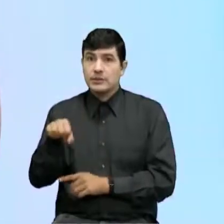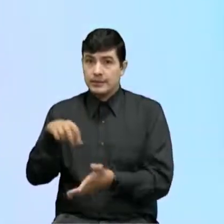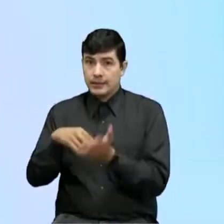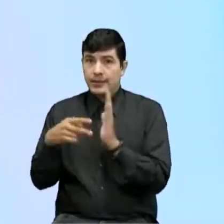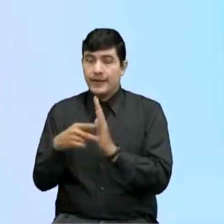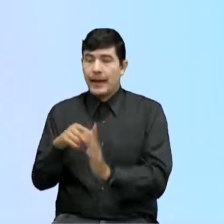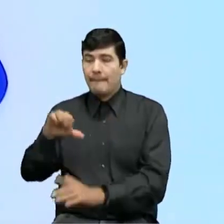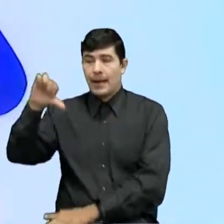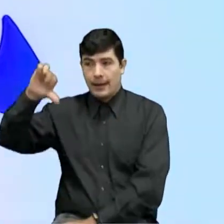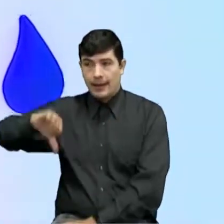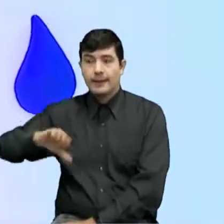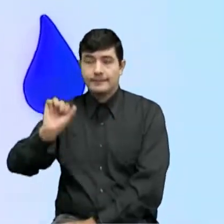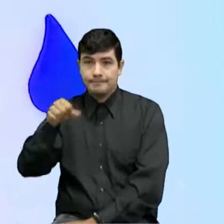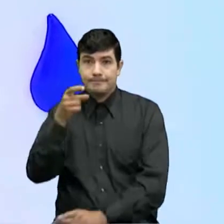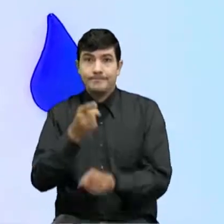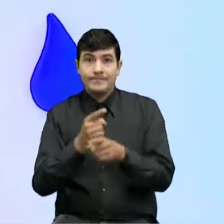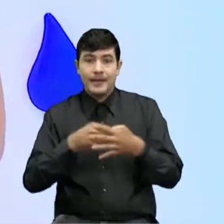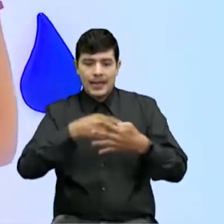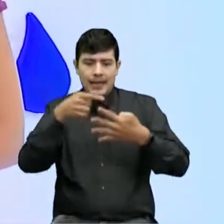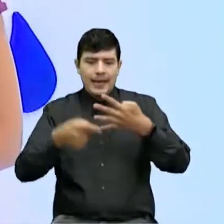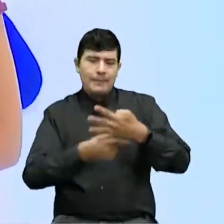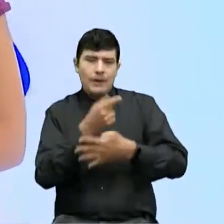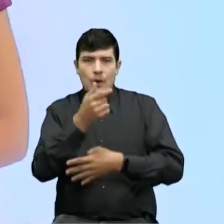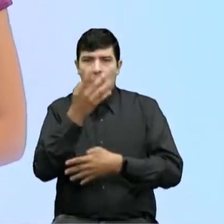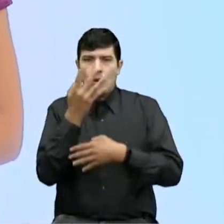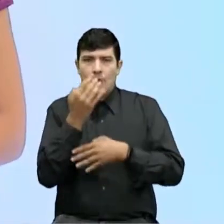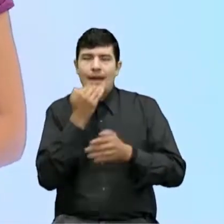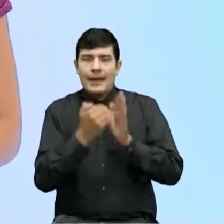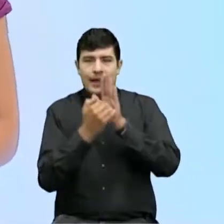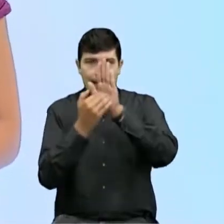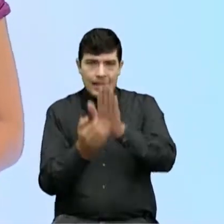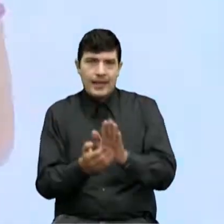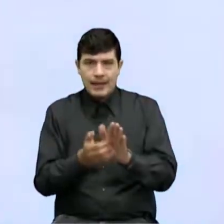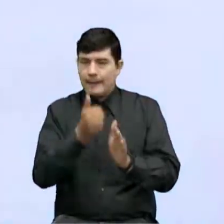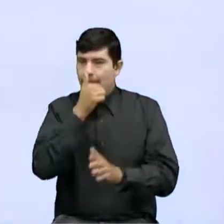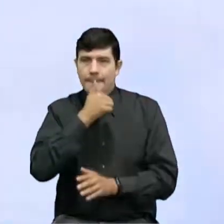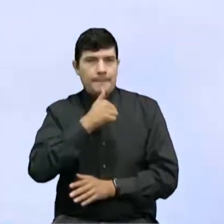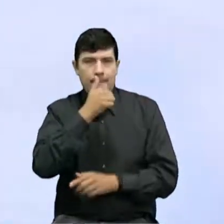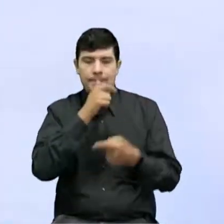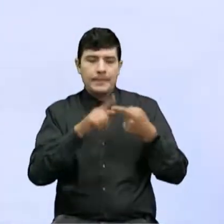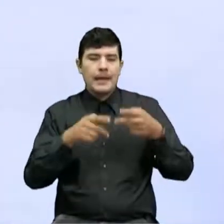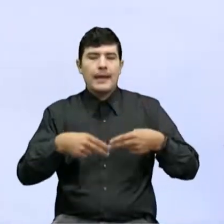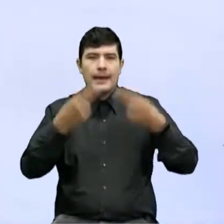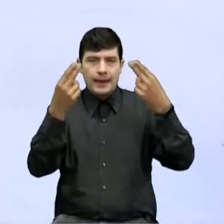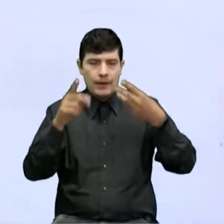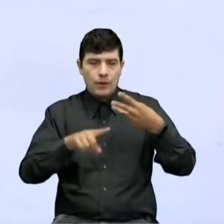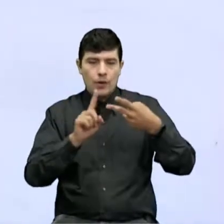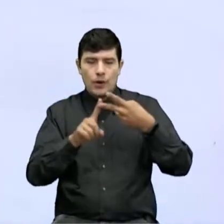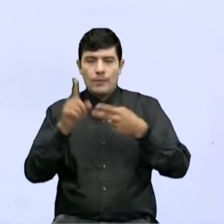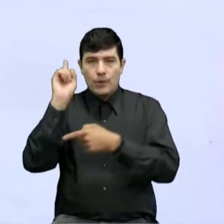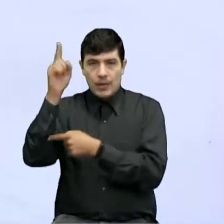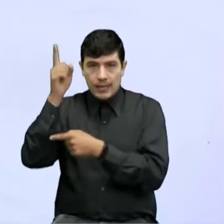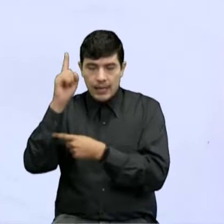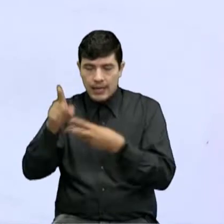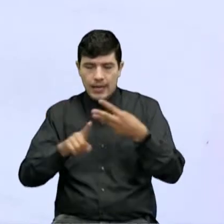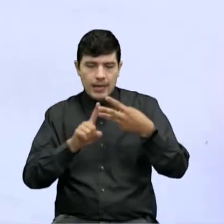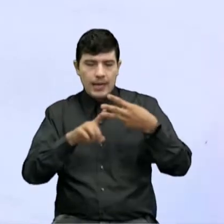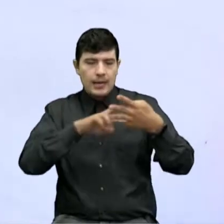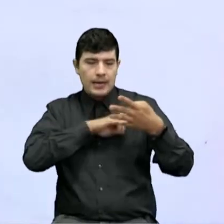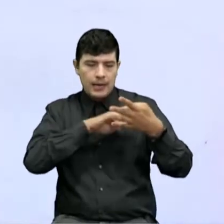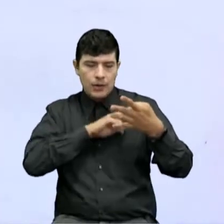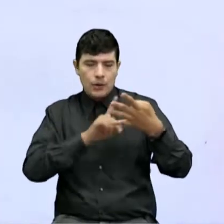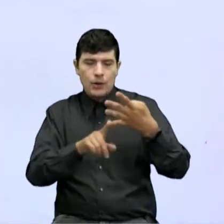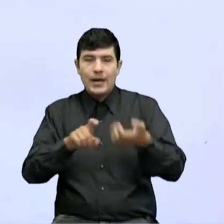Entonces, allí teníamos los cuatro tipos de intolerancia: de género, política o ideológica, religiosa